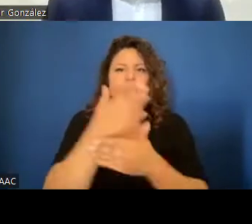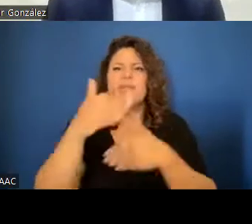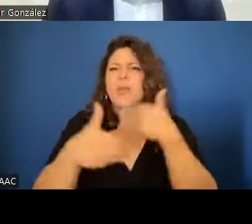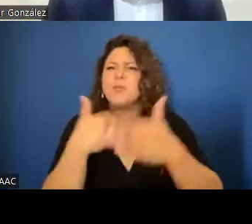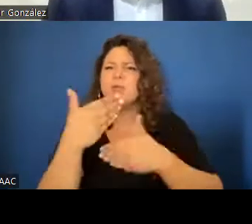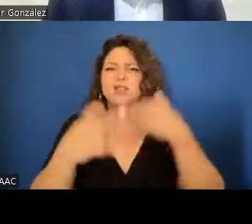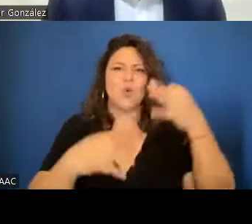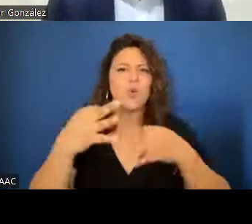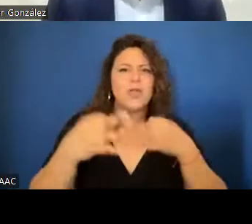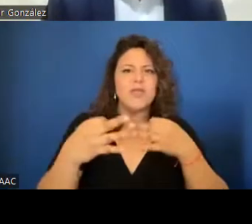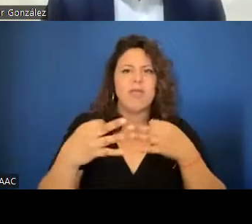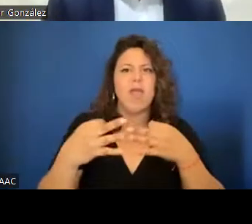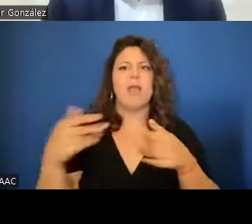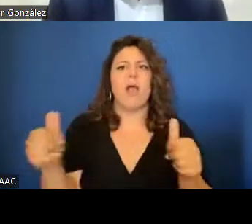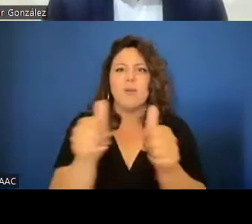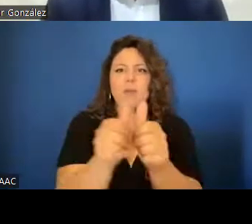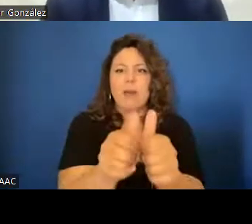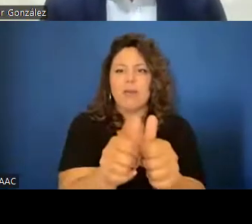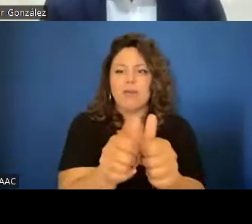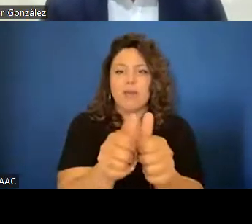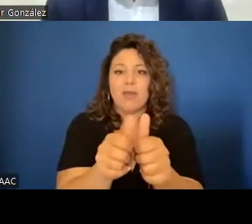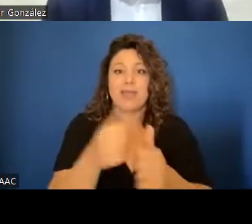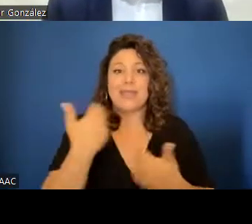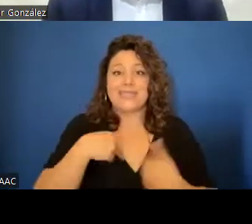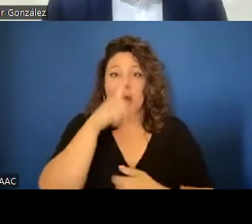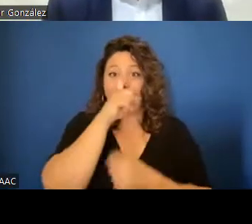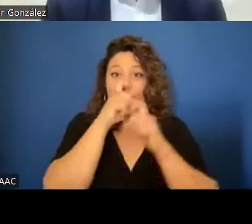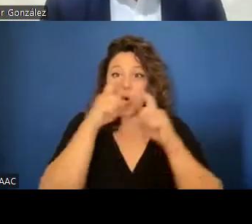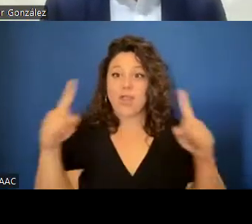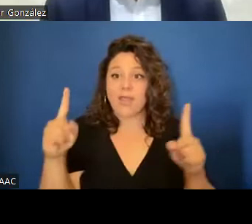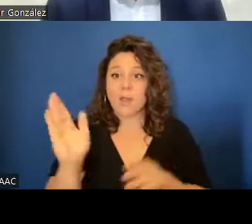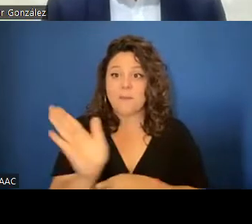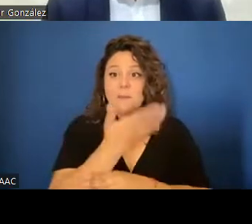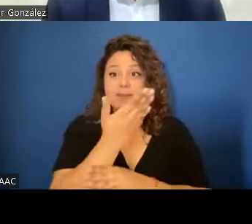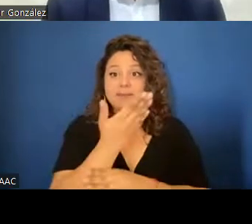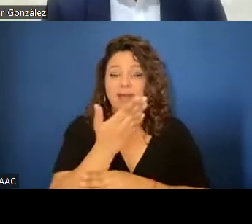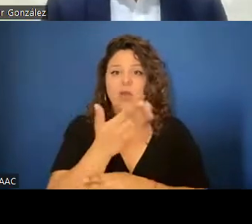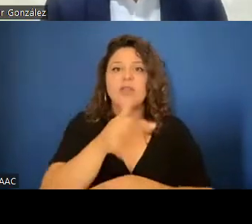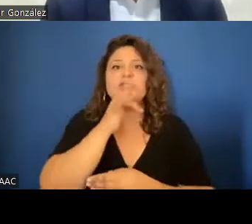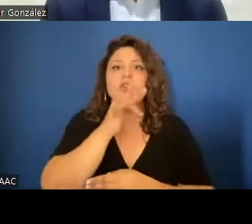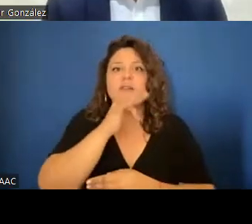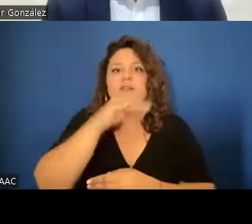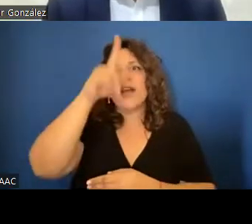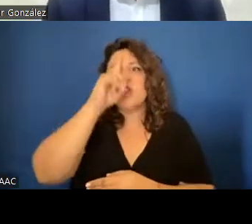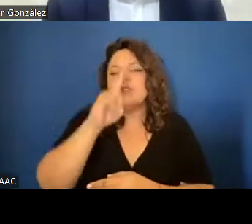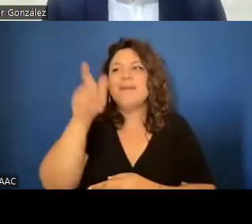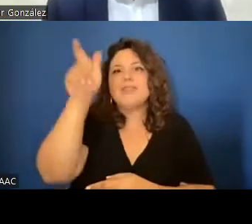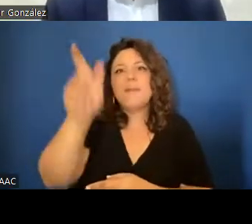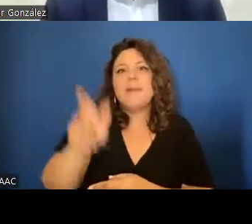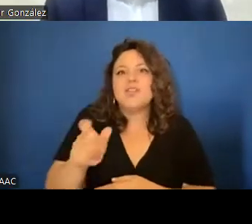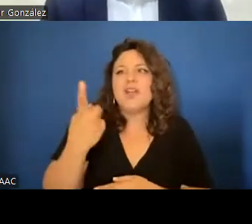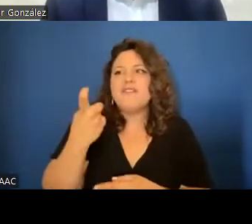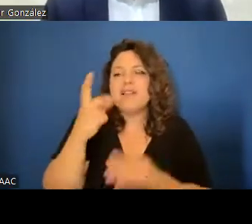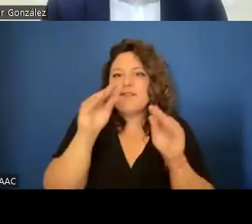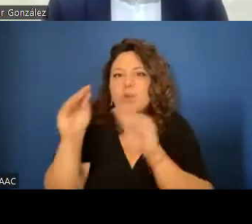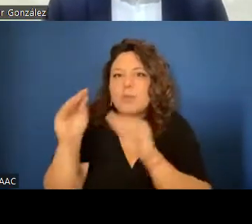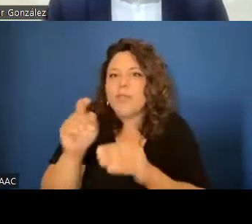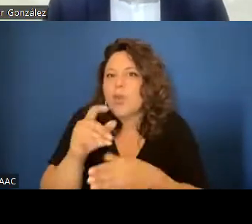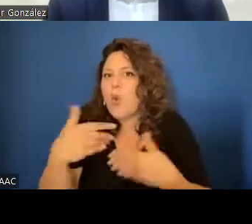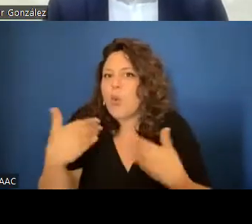bastante complejas, bastante desagradables, porque muchas veces estos servicios no están adaptados a las necesidades que tienen.